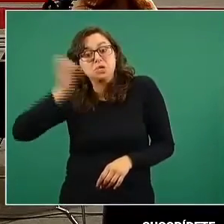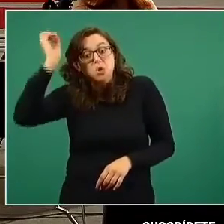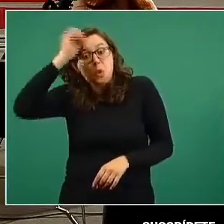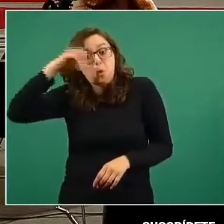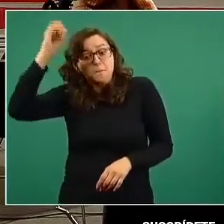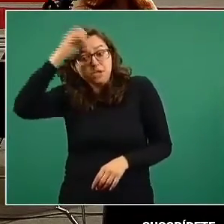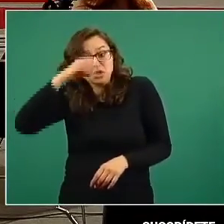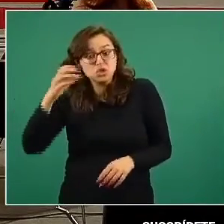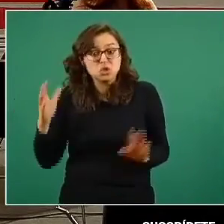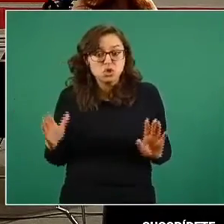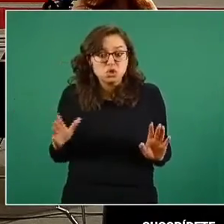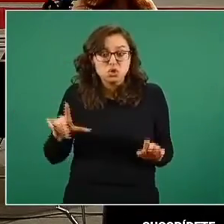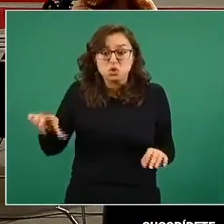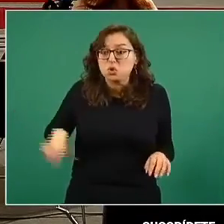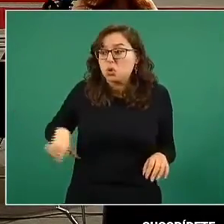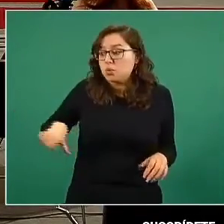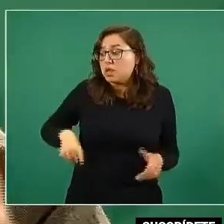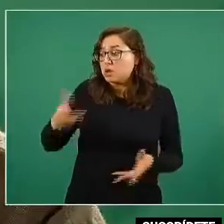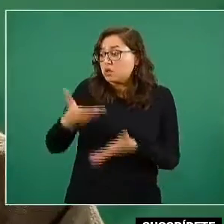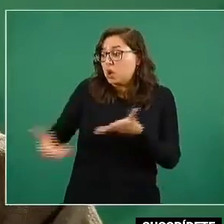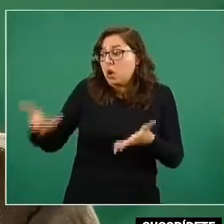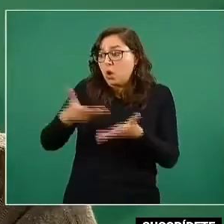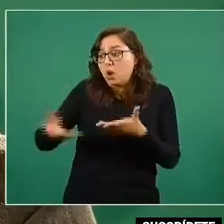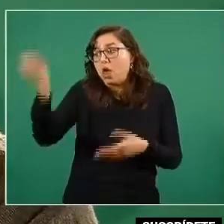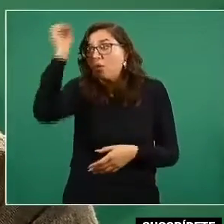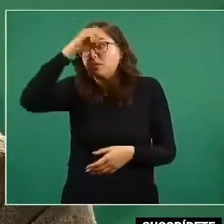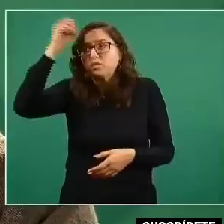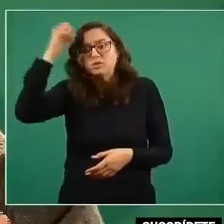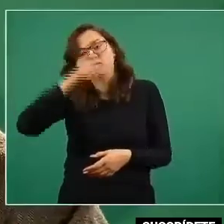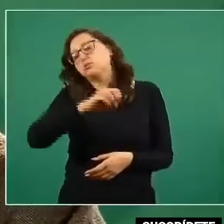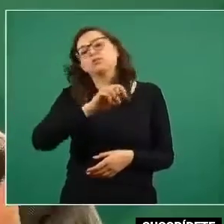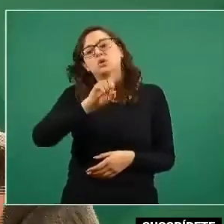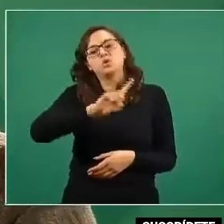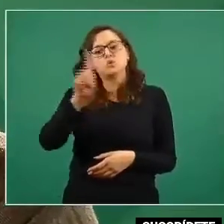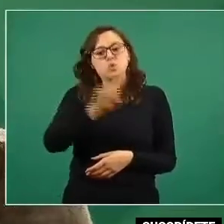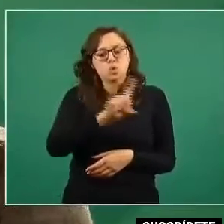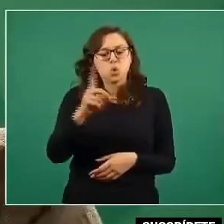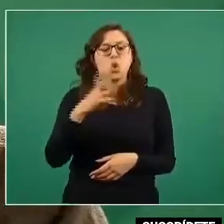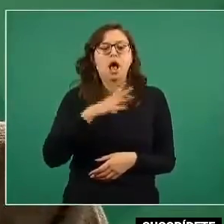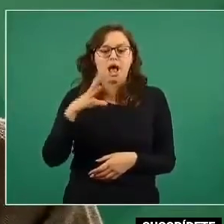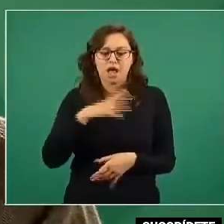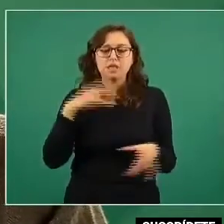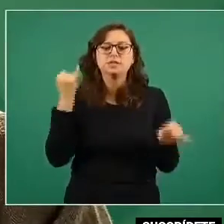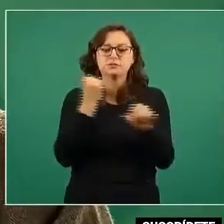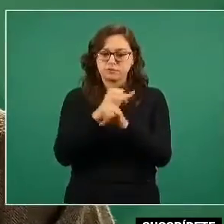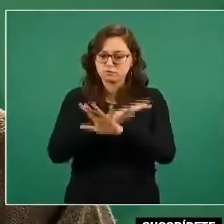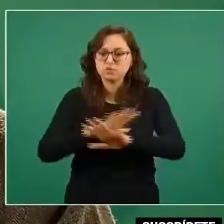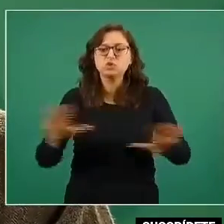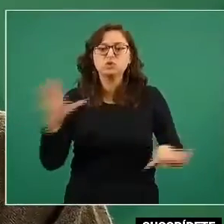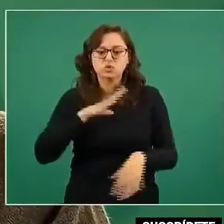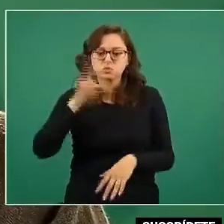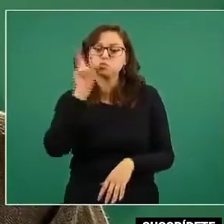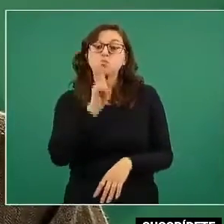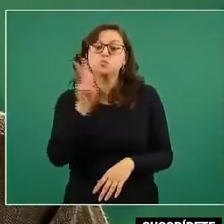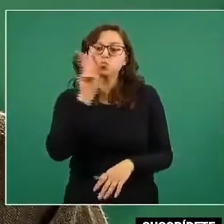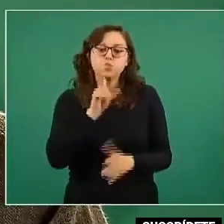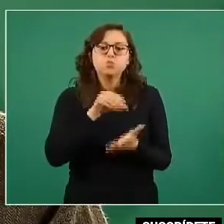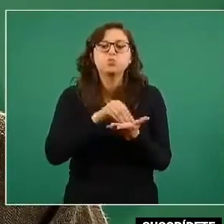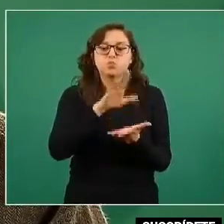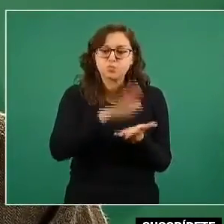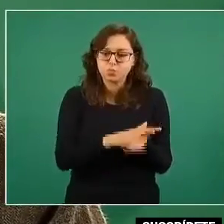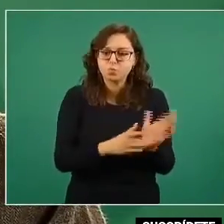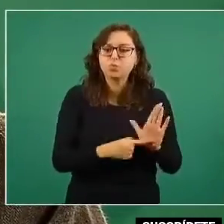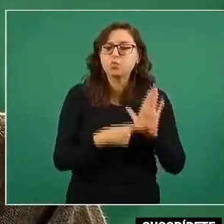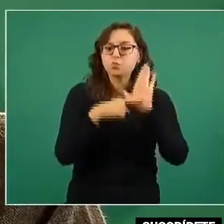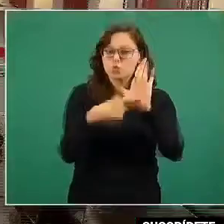actual de México, sino de evidencia técnica que ha sido provista por este tipo de organismos. Para